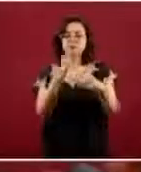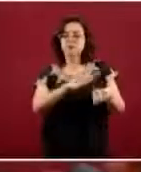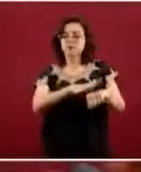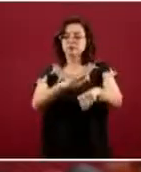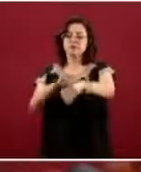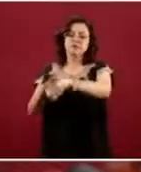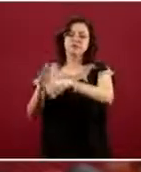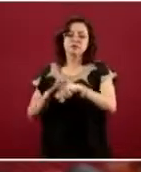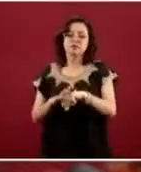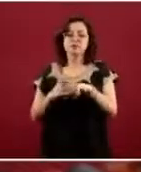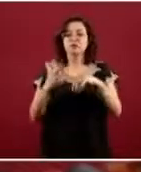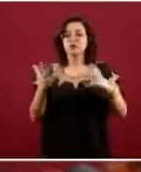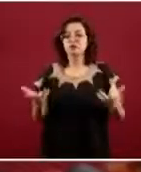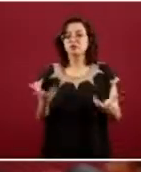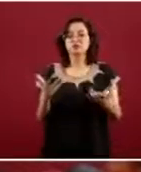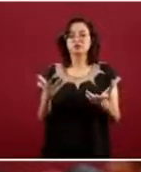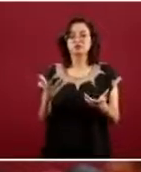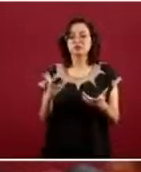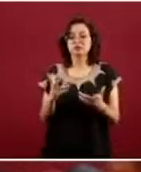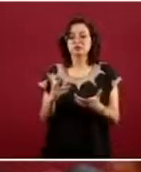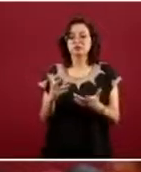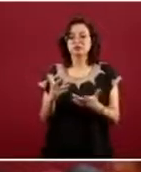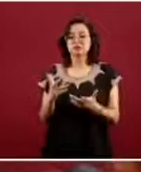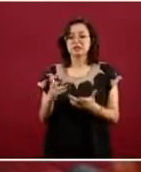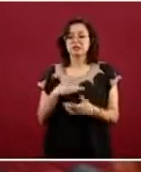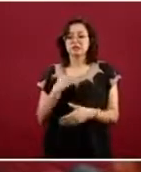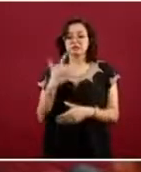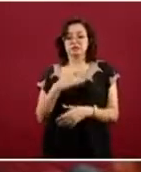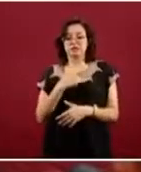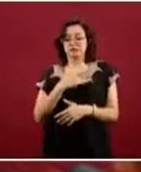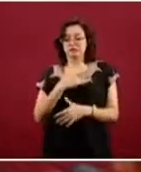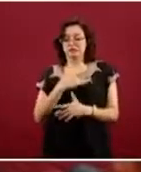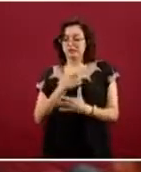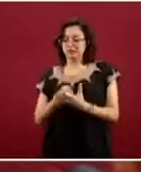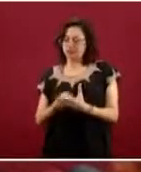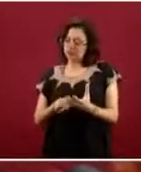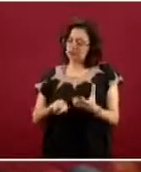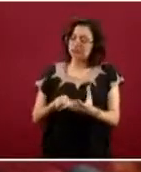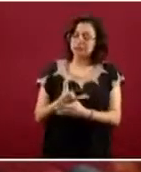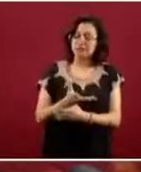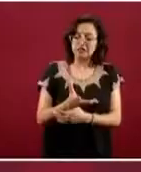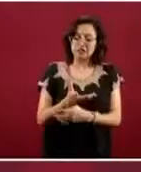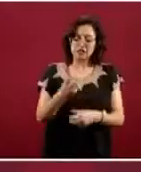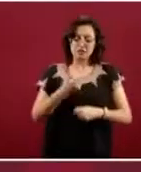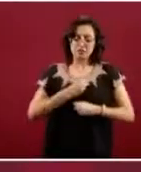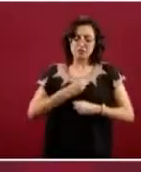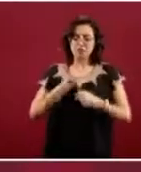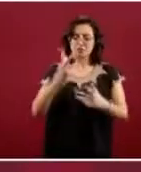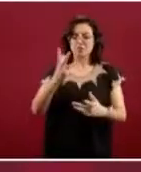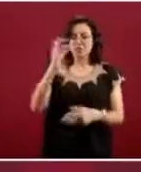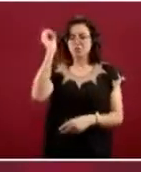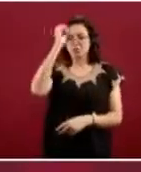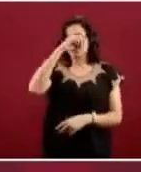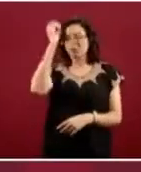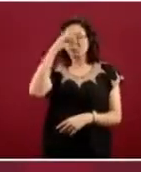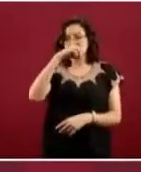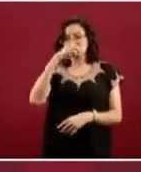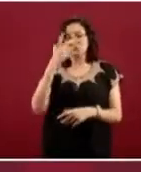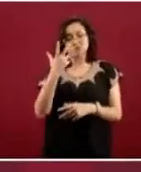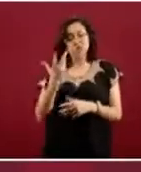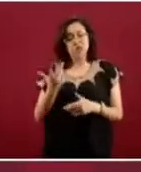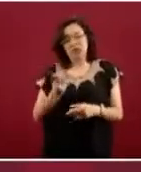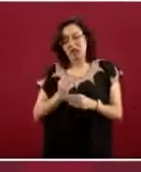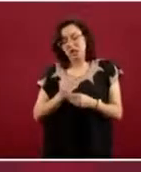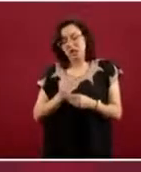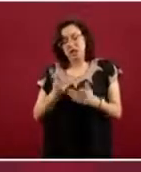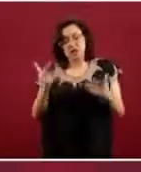independientemente de las causas por las que pudiera sentirse la necesidad de expresar la opinión, lo cual es